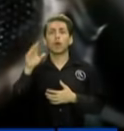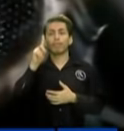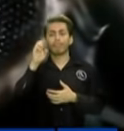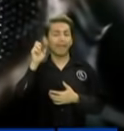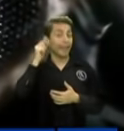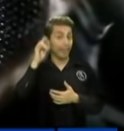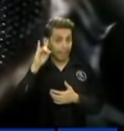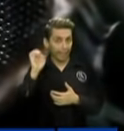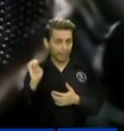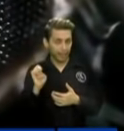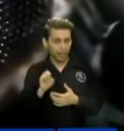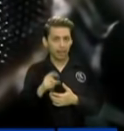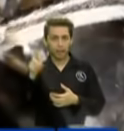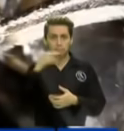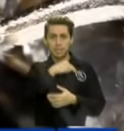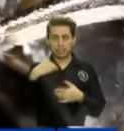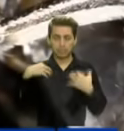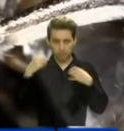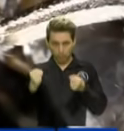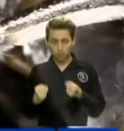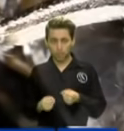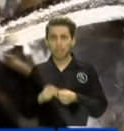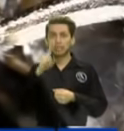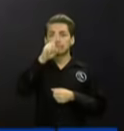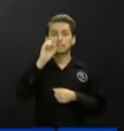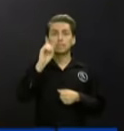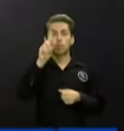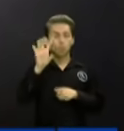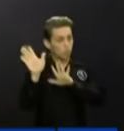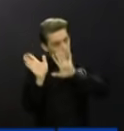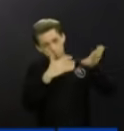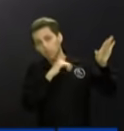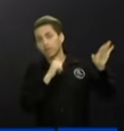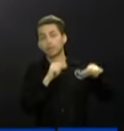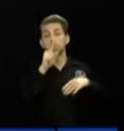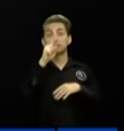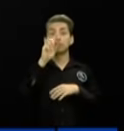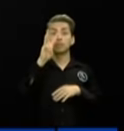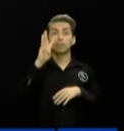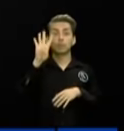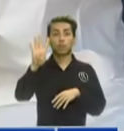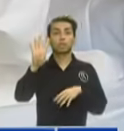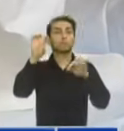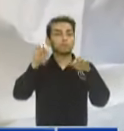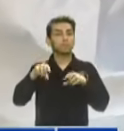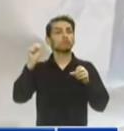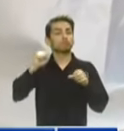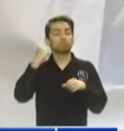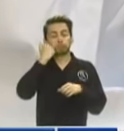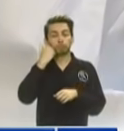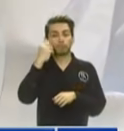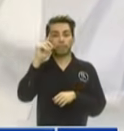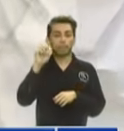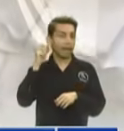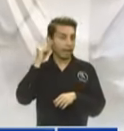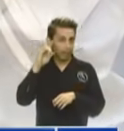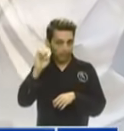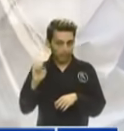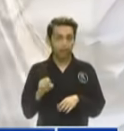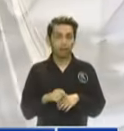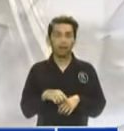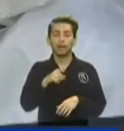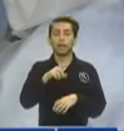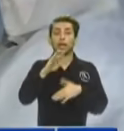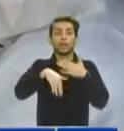cartera salubrista. 101 fueron descartados y 134 confirmados, los cuales dejaron a 77 personas